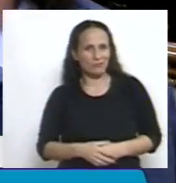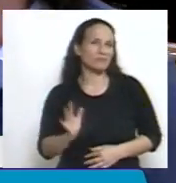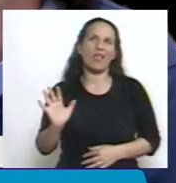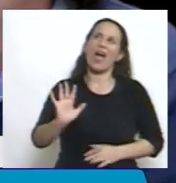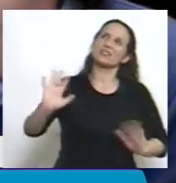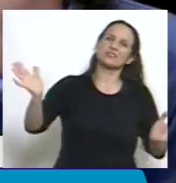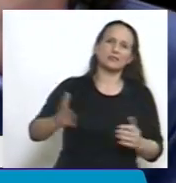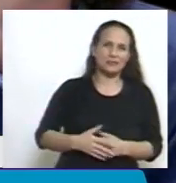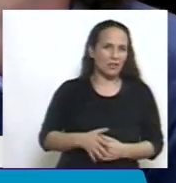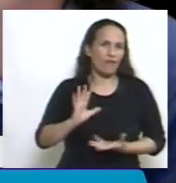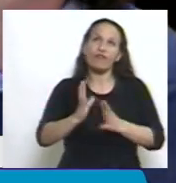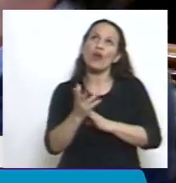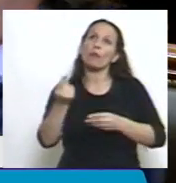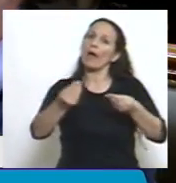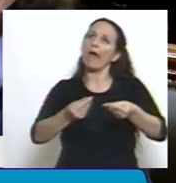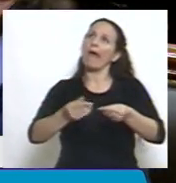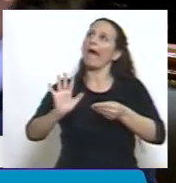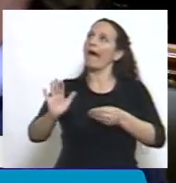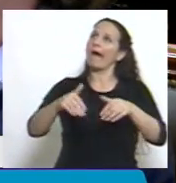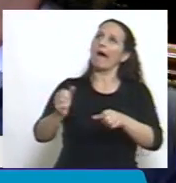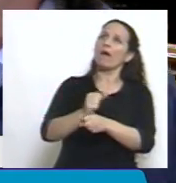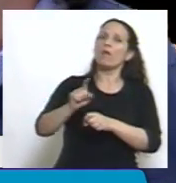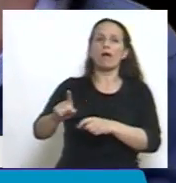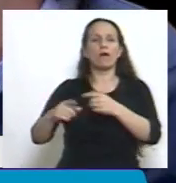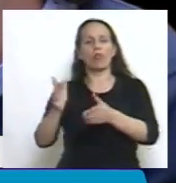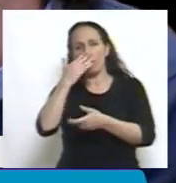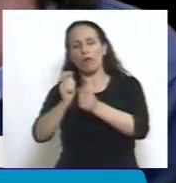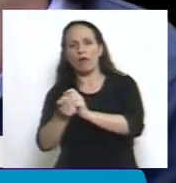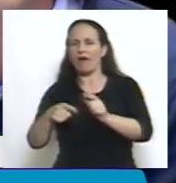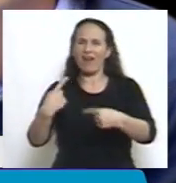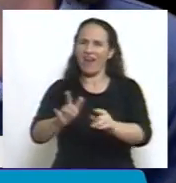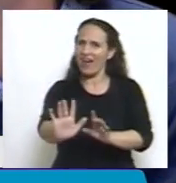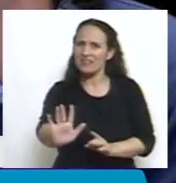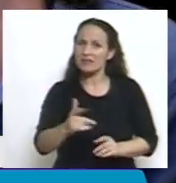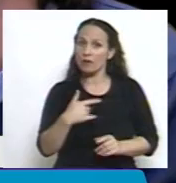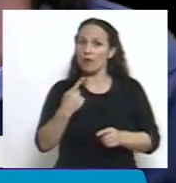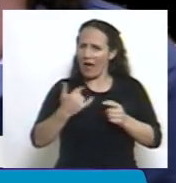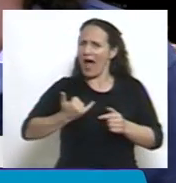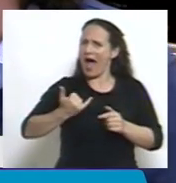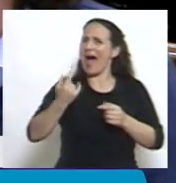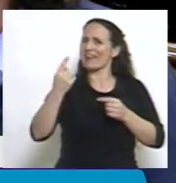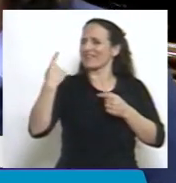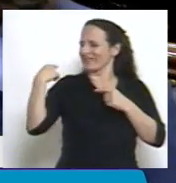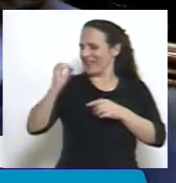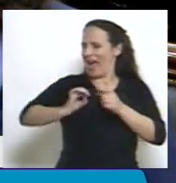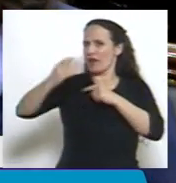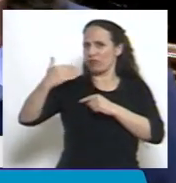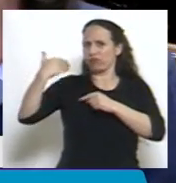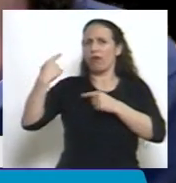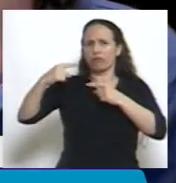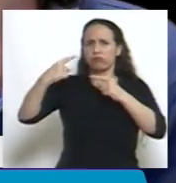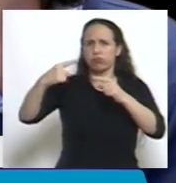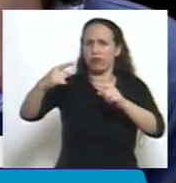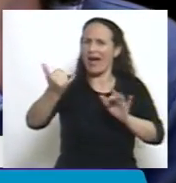esa ejecución presupuestaria que pasa por afuera del presupuesto es distinta en todos los años. Se pueden distinguir